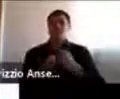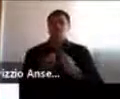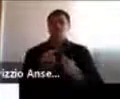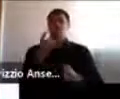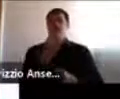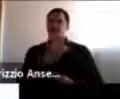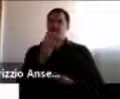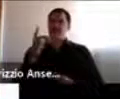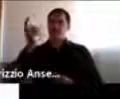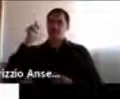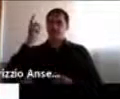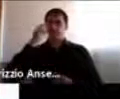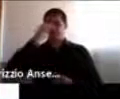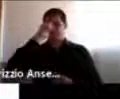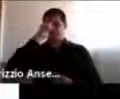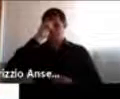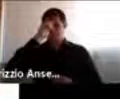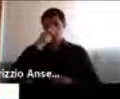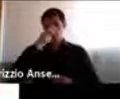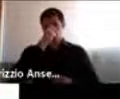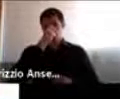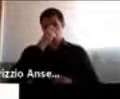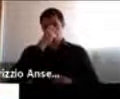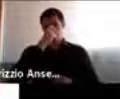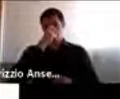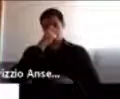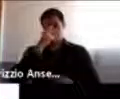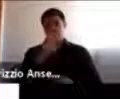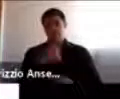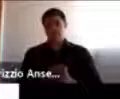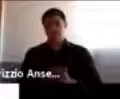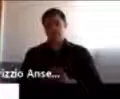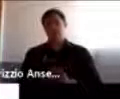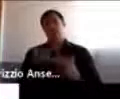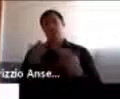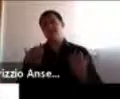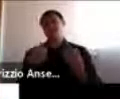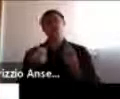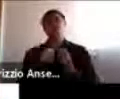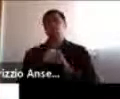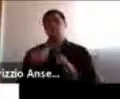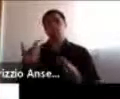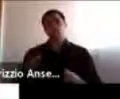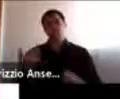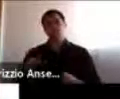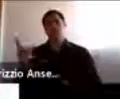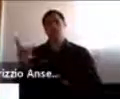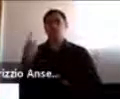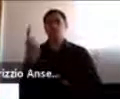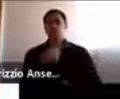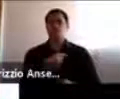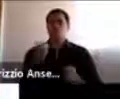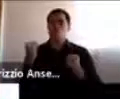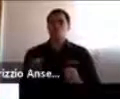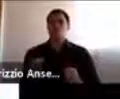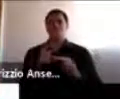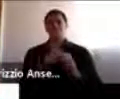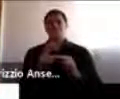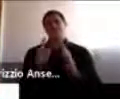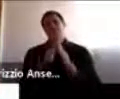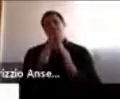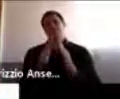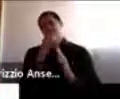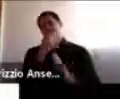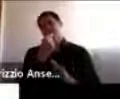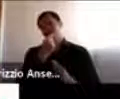cada sonido con el grafema o con la letra que corresponde y entonces eso es súper importante porque es algo que podemos hacer en la casa con facilidad y que